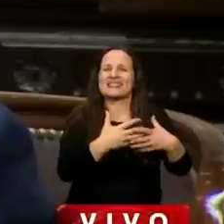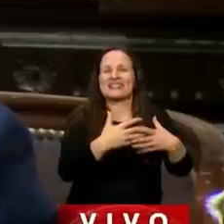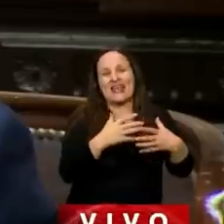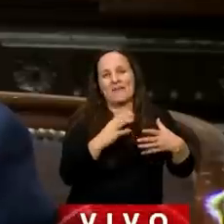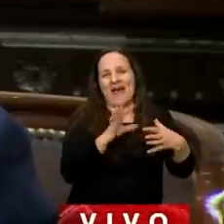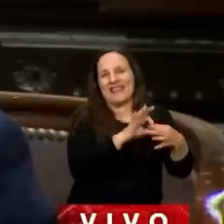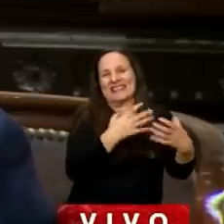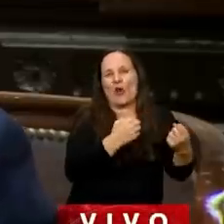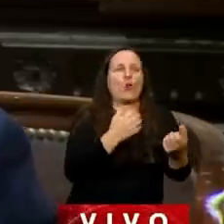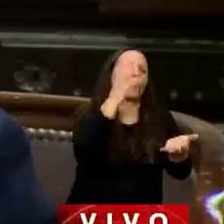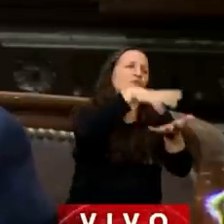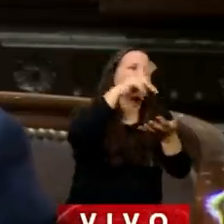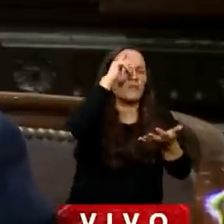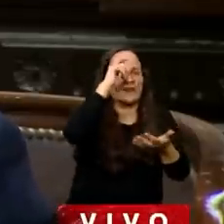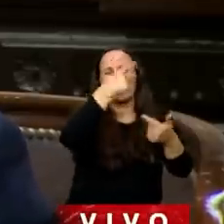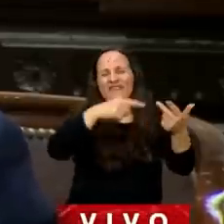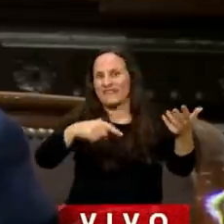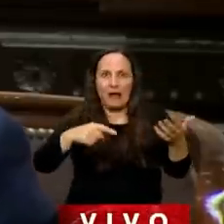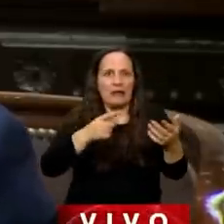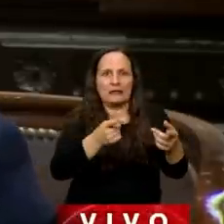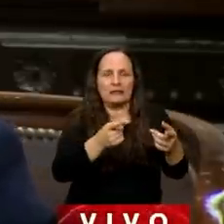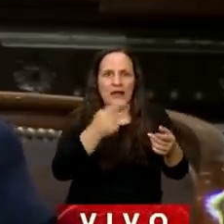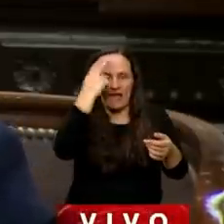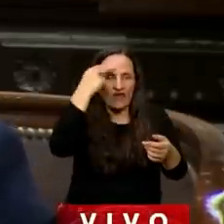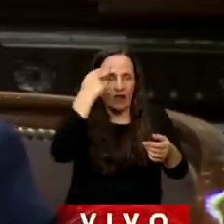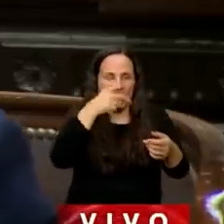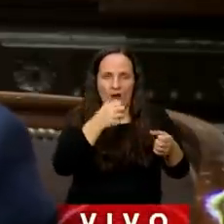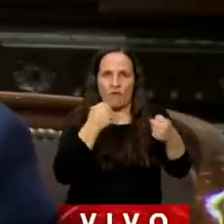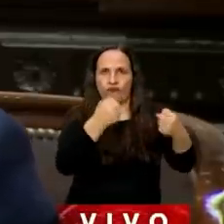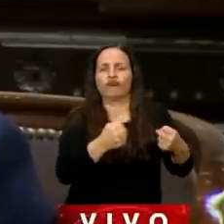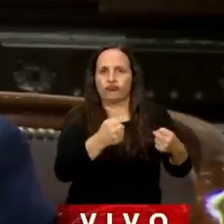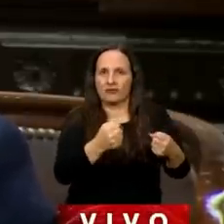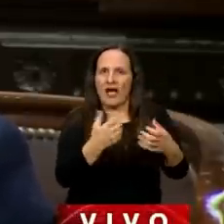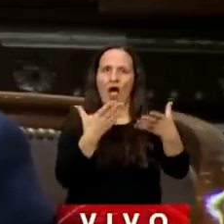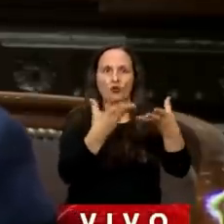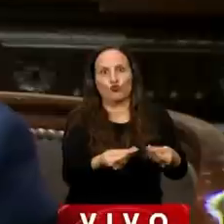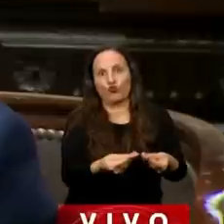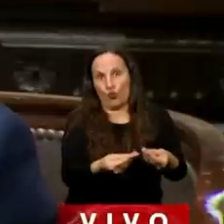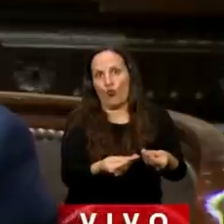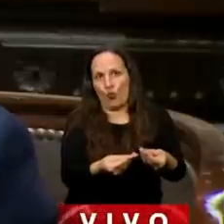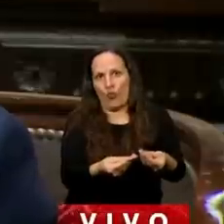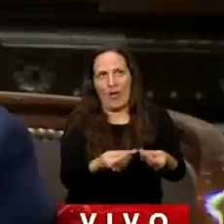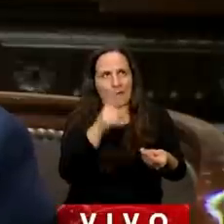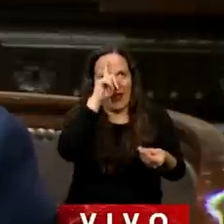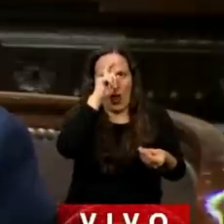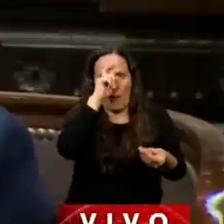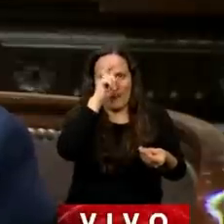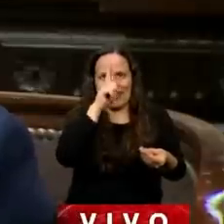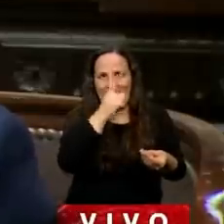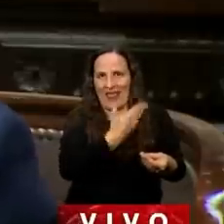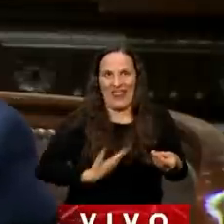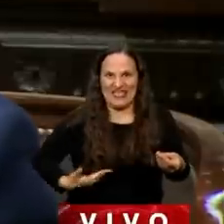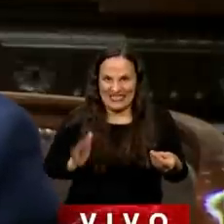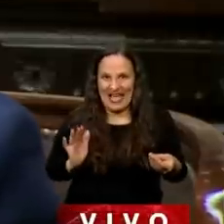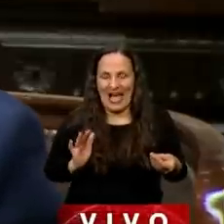una enfermería fuerte ayudaría no solamente el desempeño de los hospitales